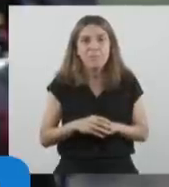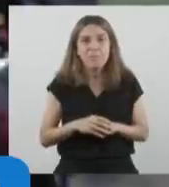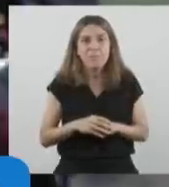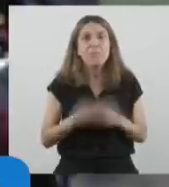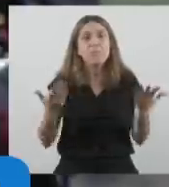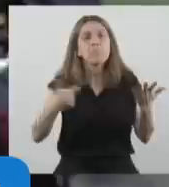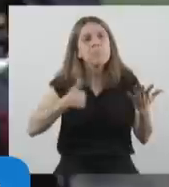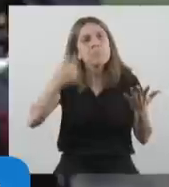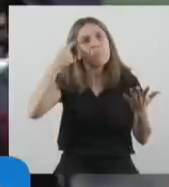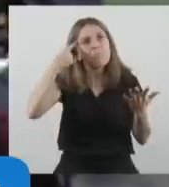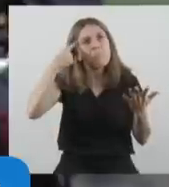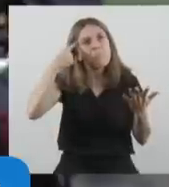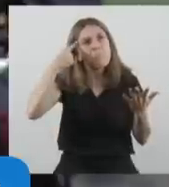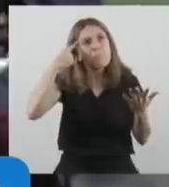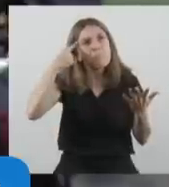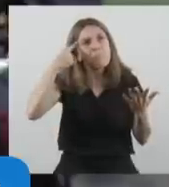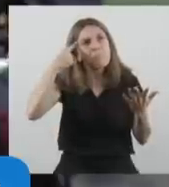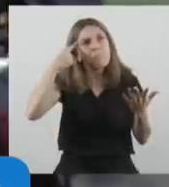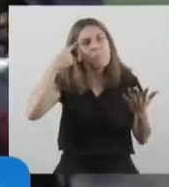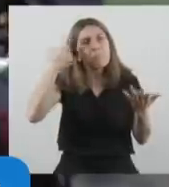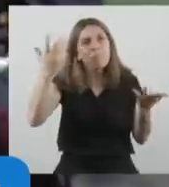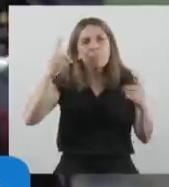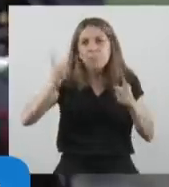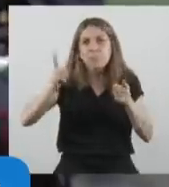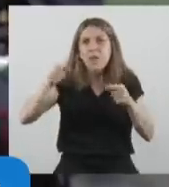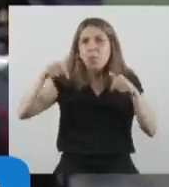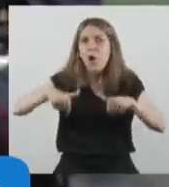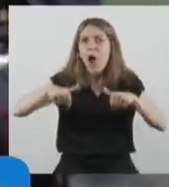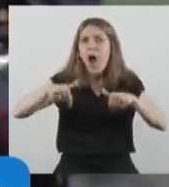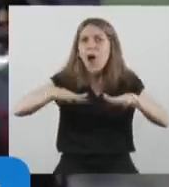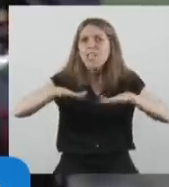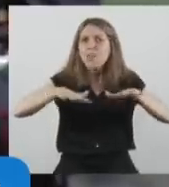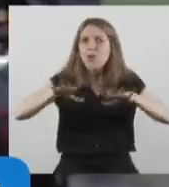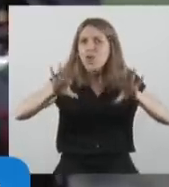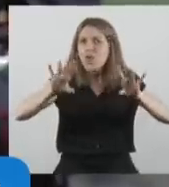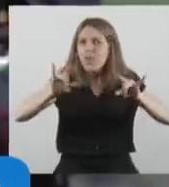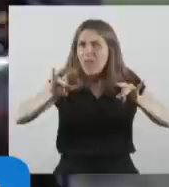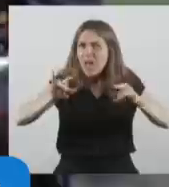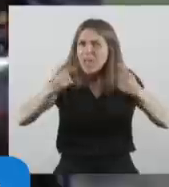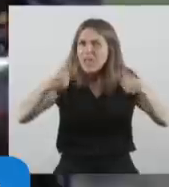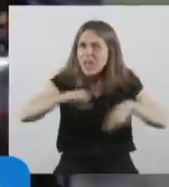yo creo que en estos tiempos difíciles que nos tocan pasar